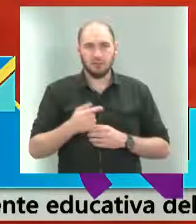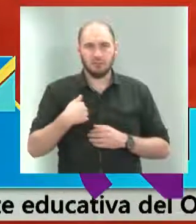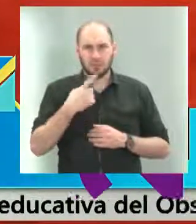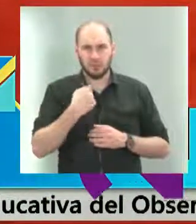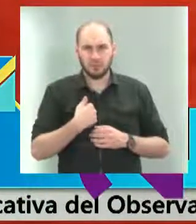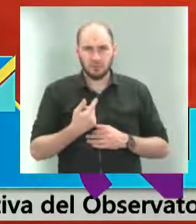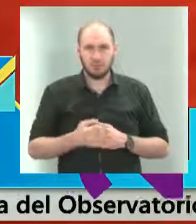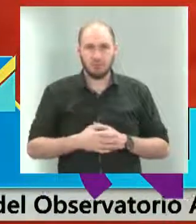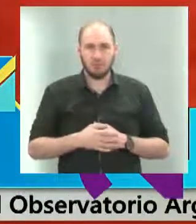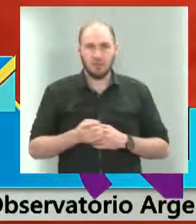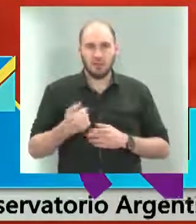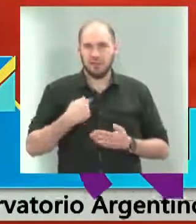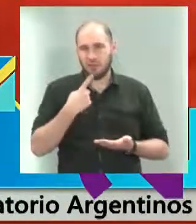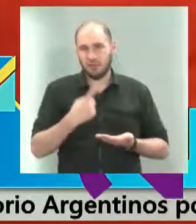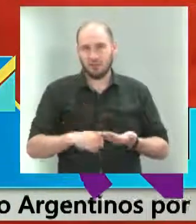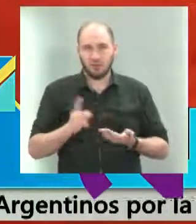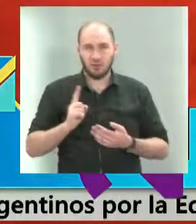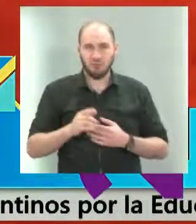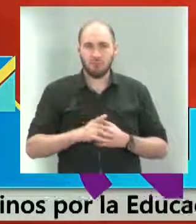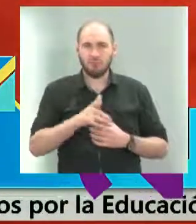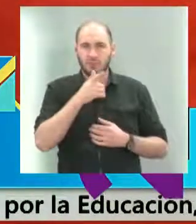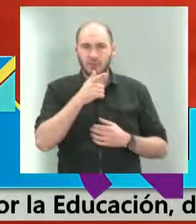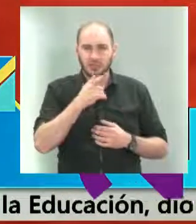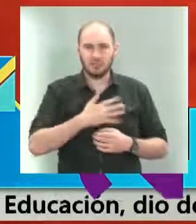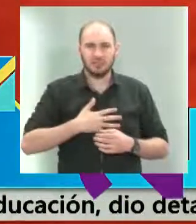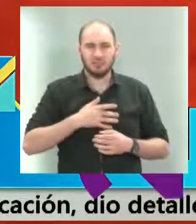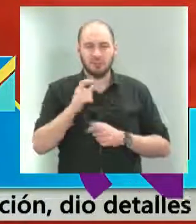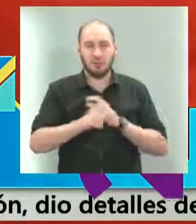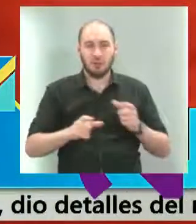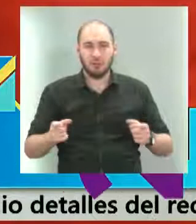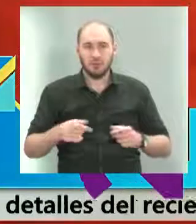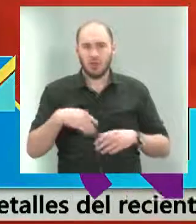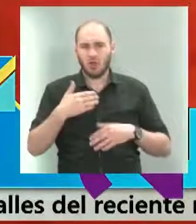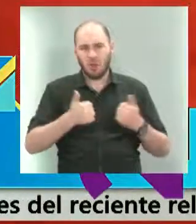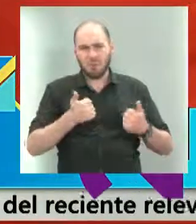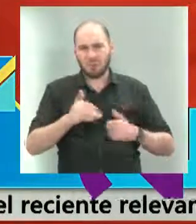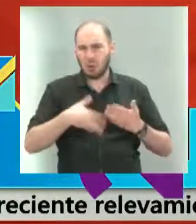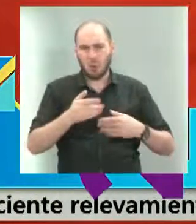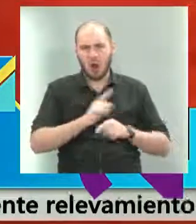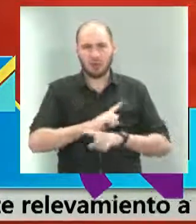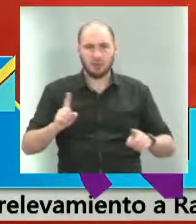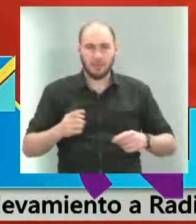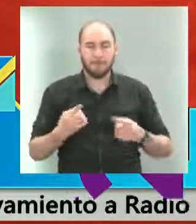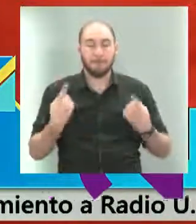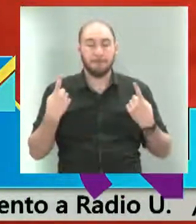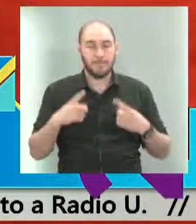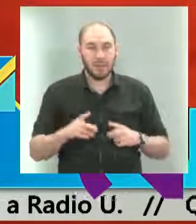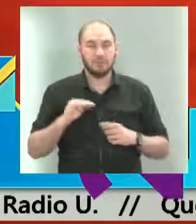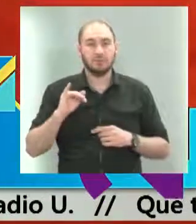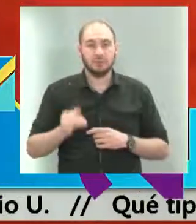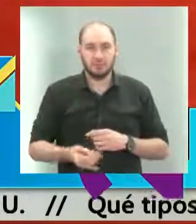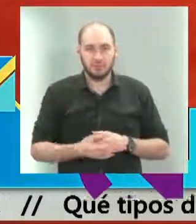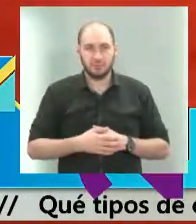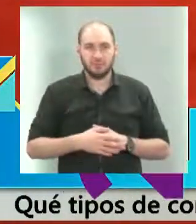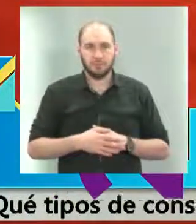no soy quien decide esto, a mí me parece que el sentimiento de la gente es que ya ni se juegue el partido. Pero sí que